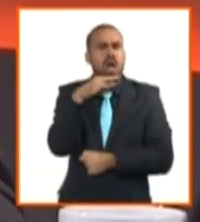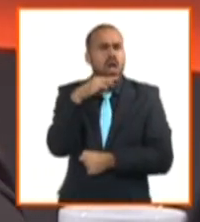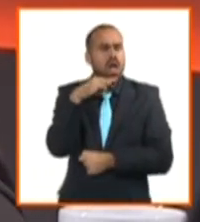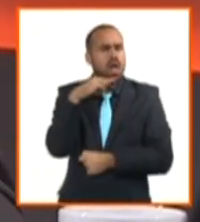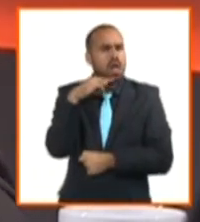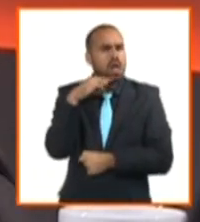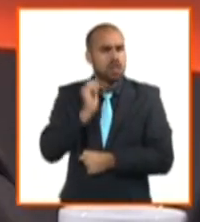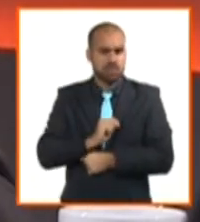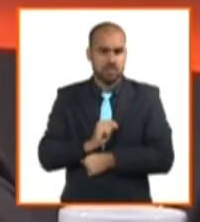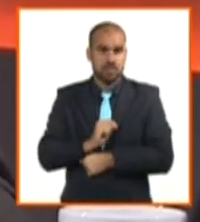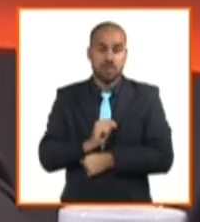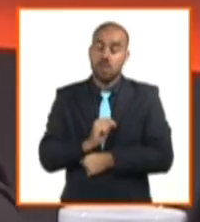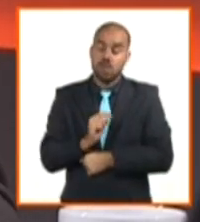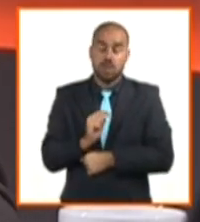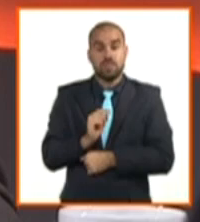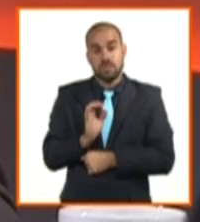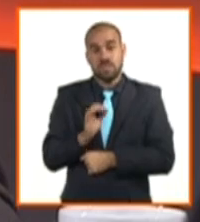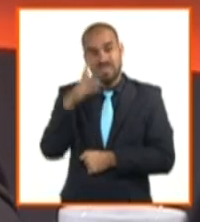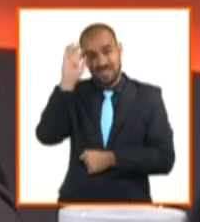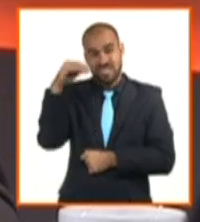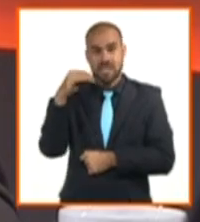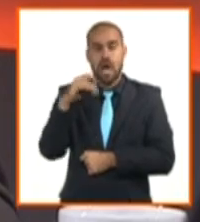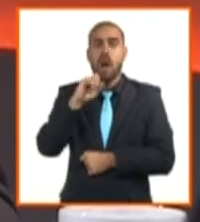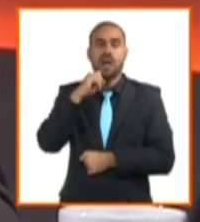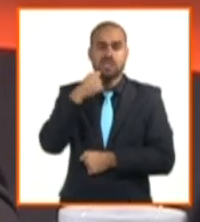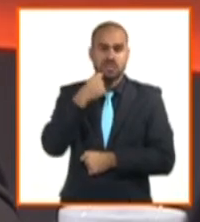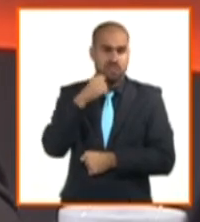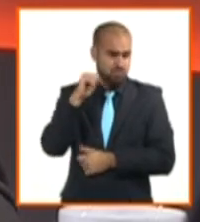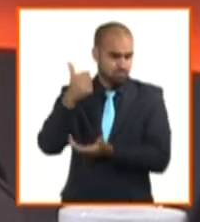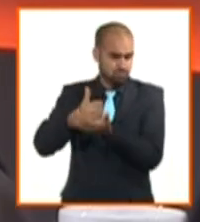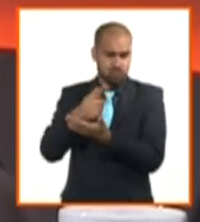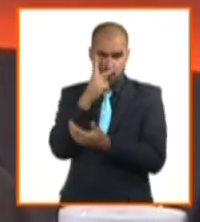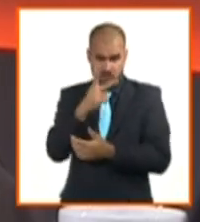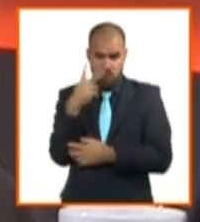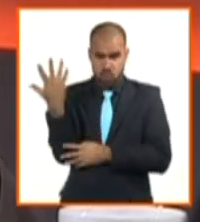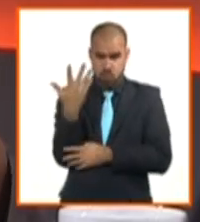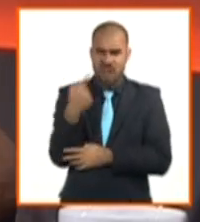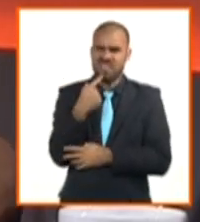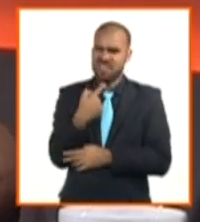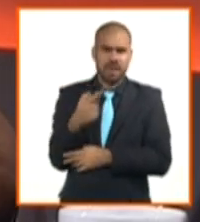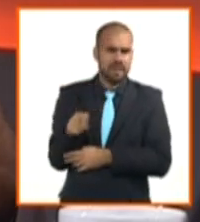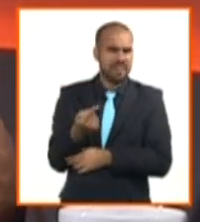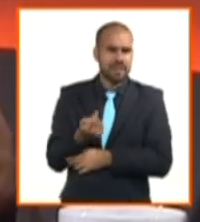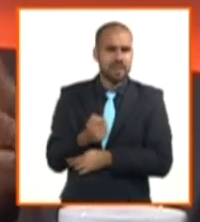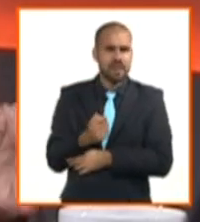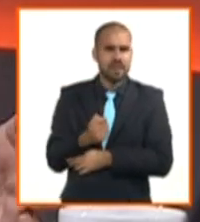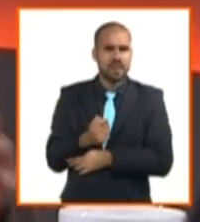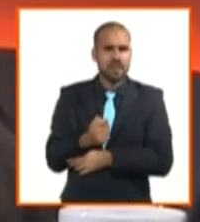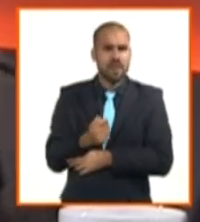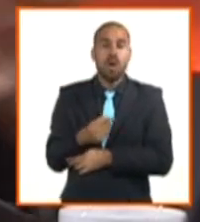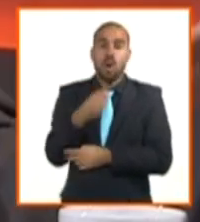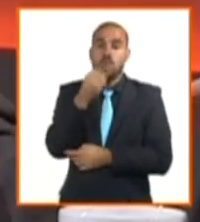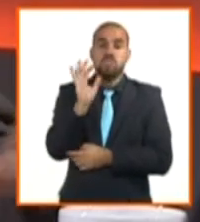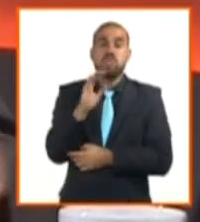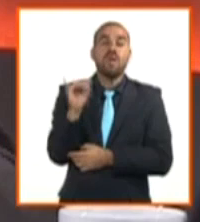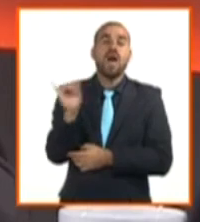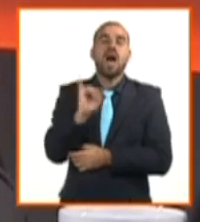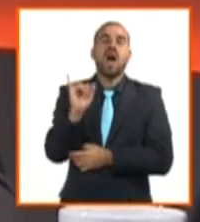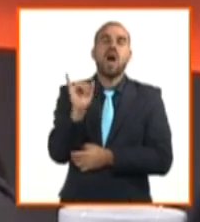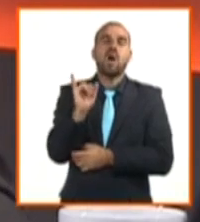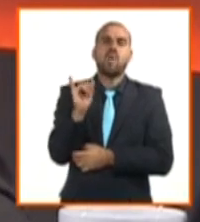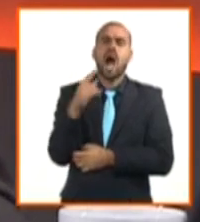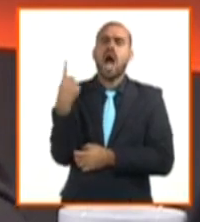por el centro de huracanes de los estados unidos como ciclón potencial ciclón tropical nosotros no usamos